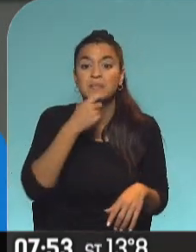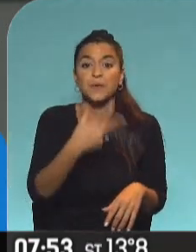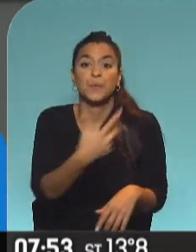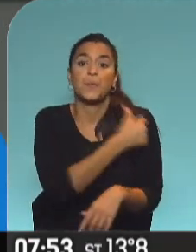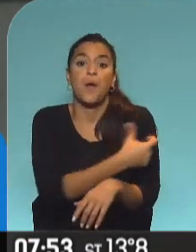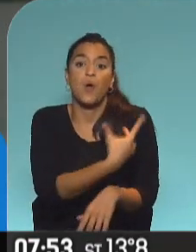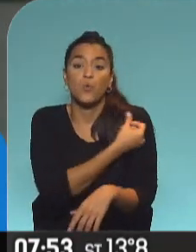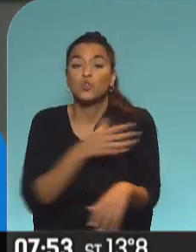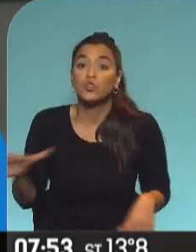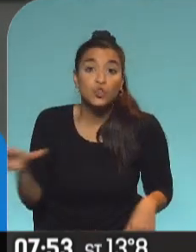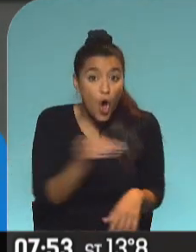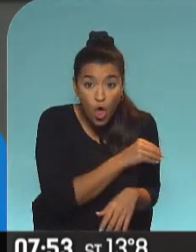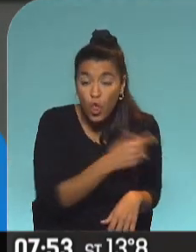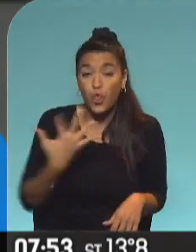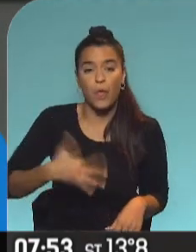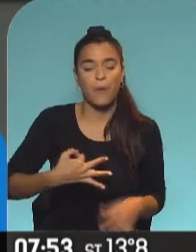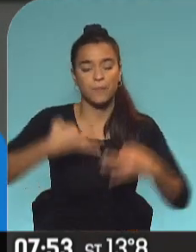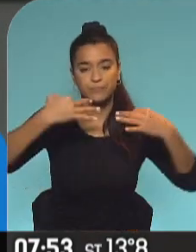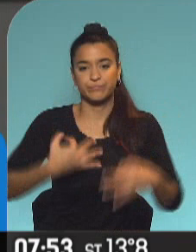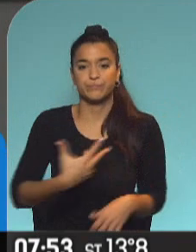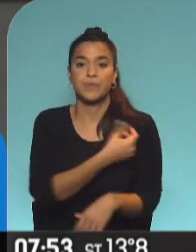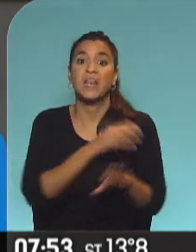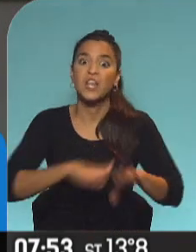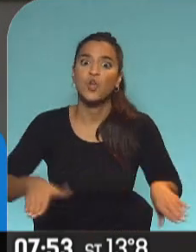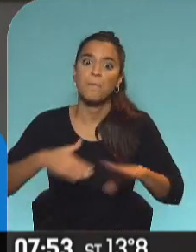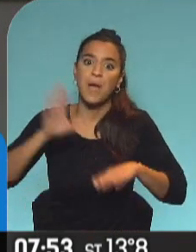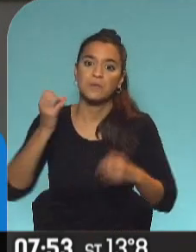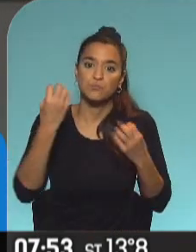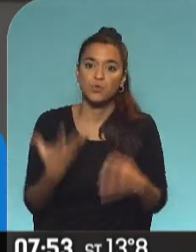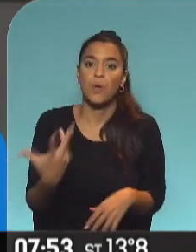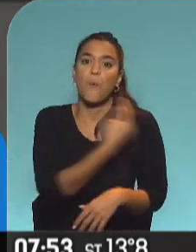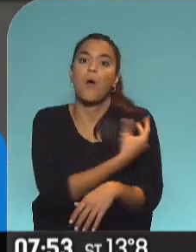vacuna, todos tenemos que estar dispuestos y sobre todo los niños, porque se considera que la